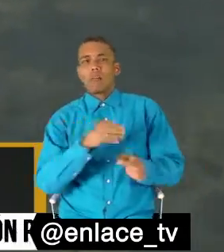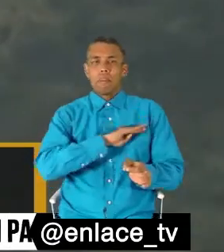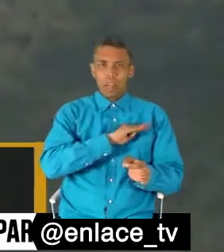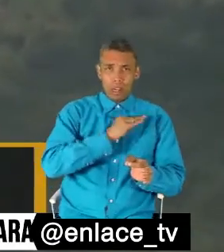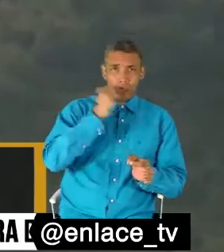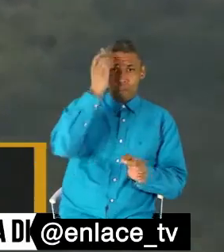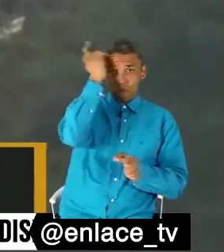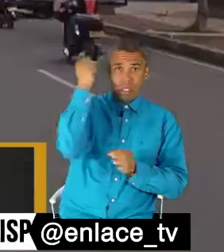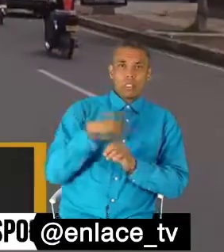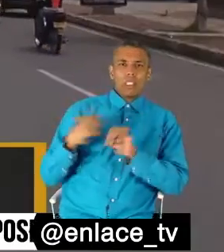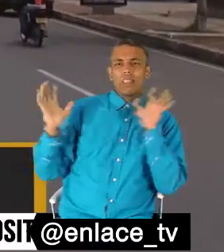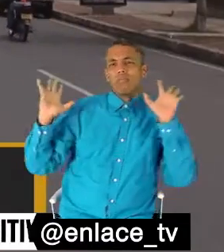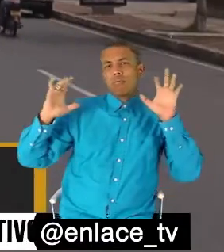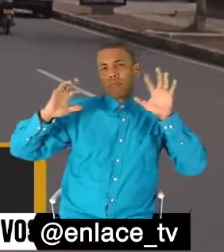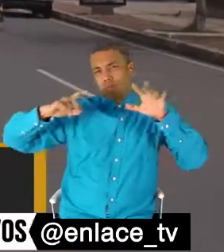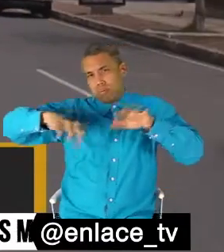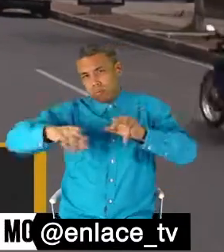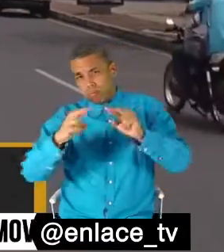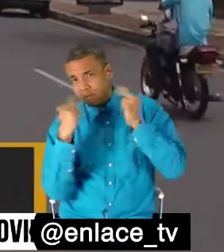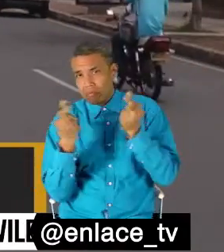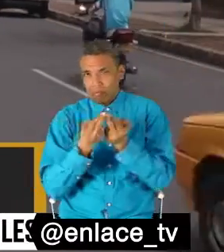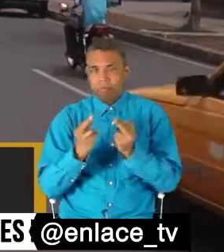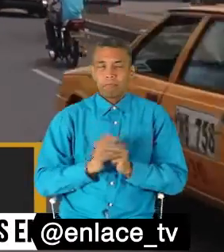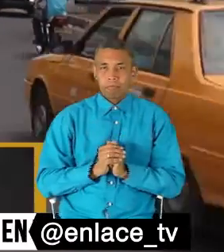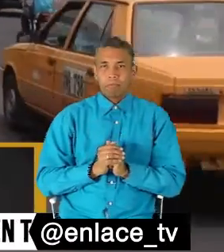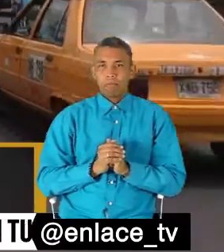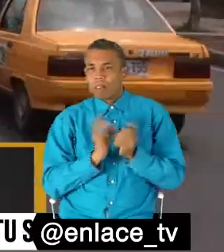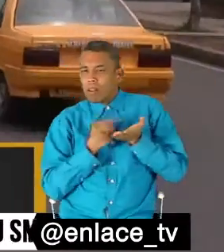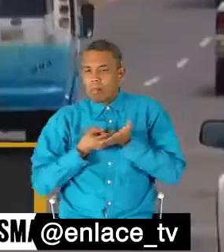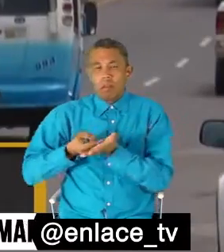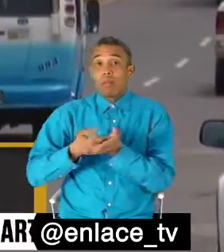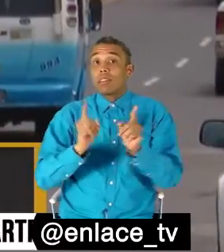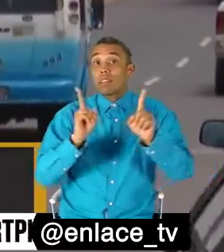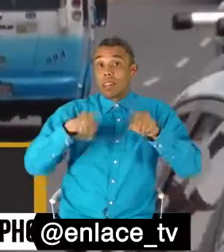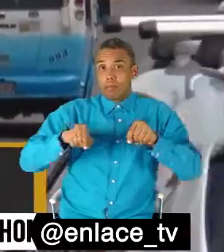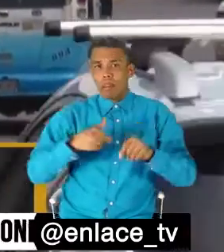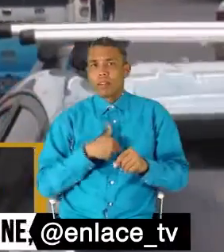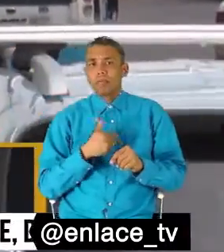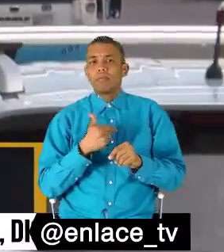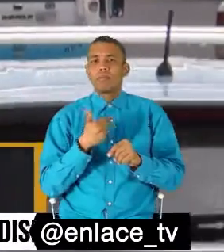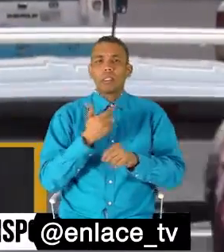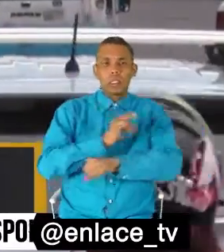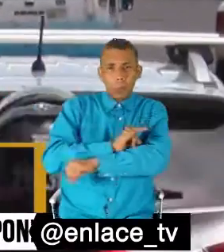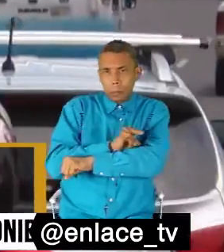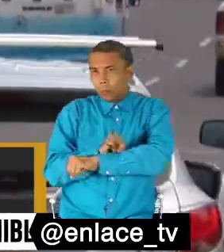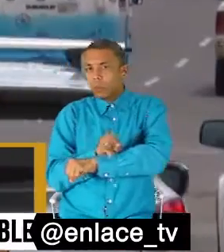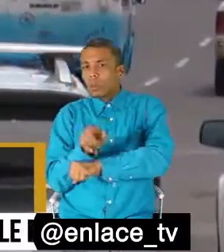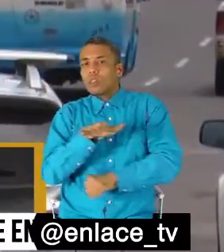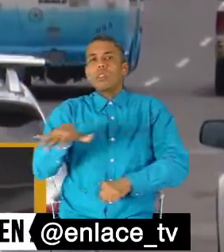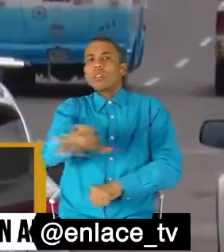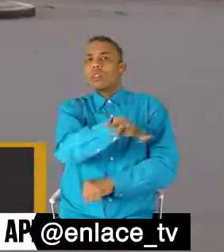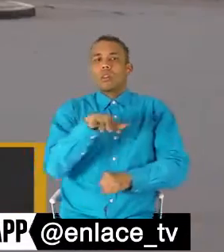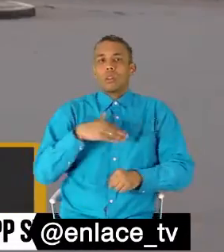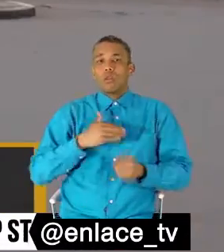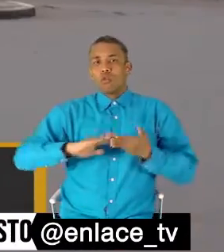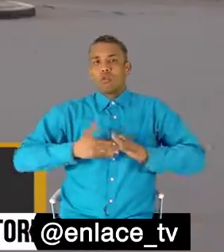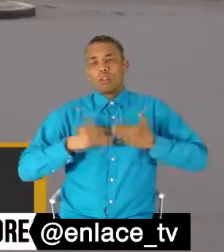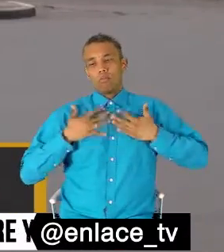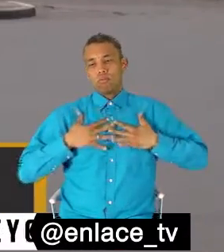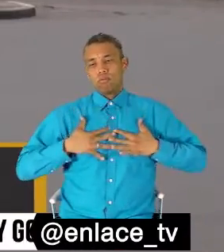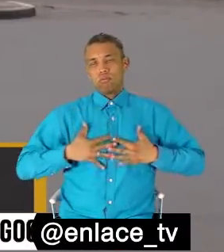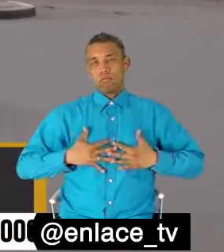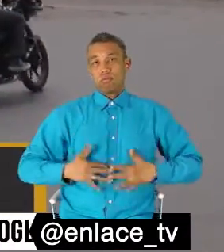esta región. El encuentro también se realiza para conocer la situación general de seguridad en esta zona del país y tomar acciones desde el gobierno nacional. El sábado el jefe de la cartera